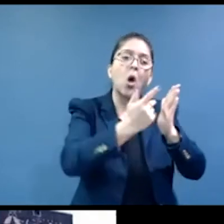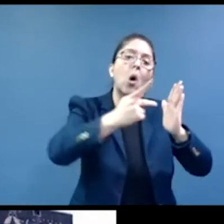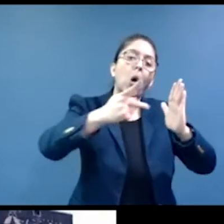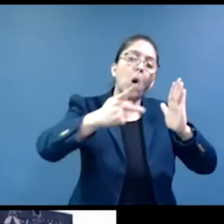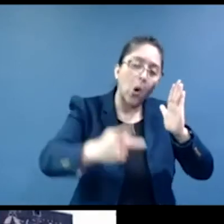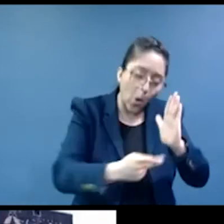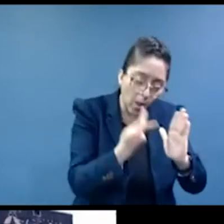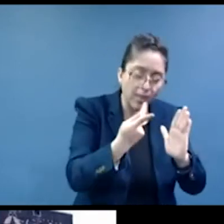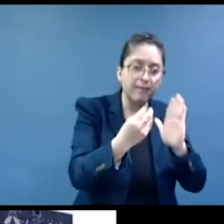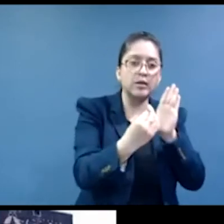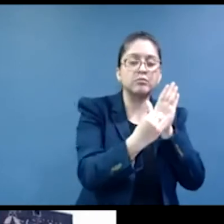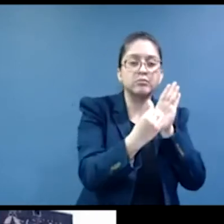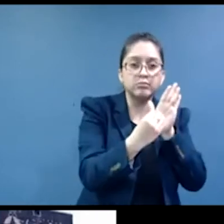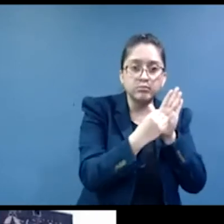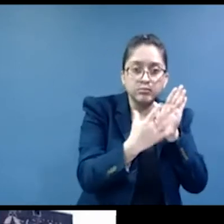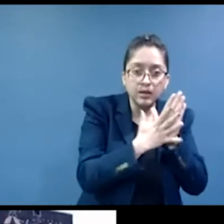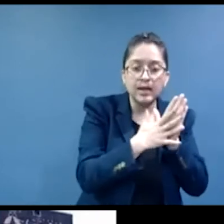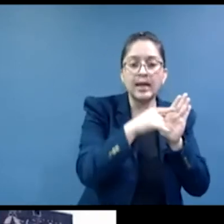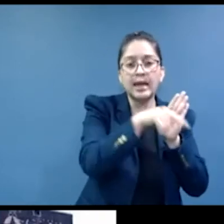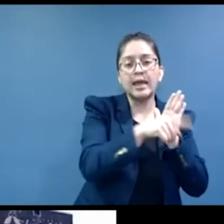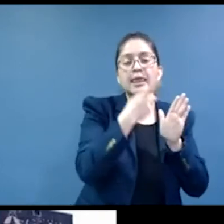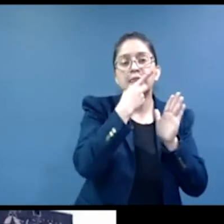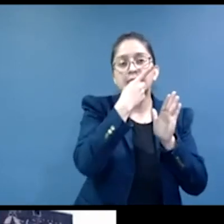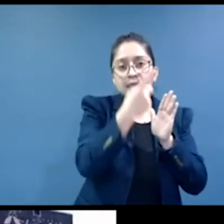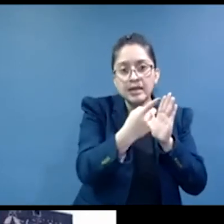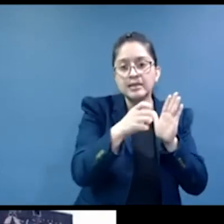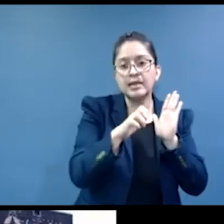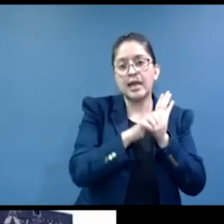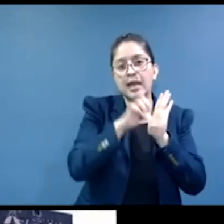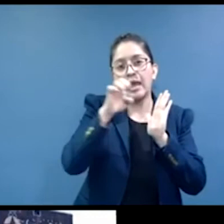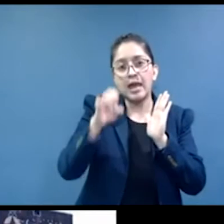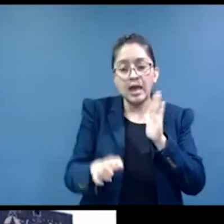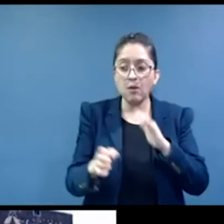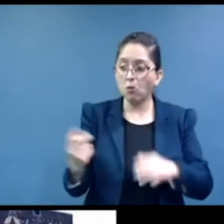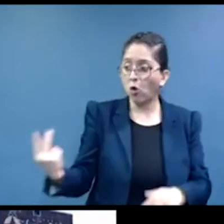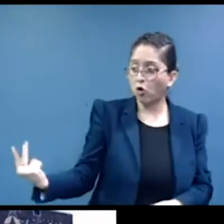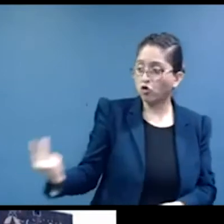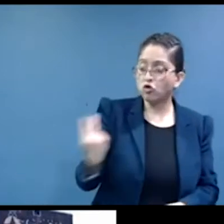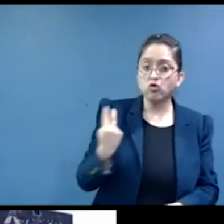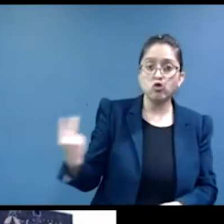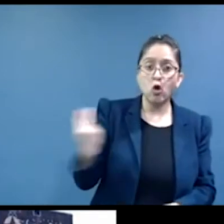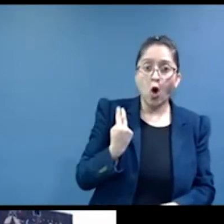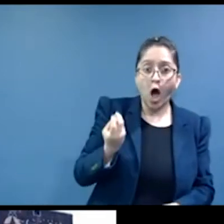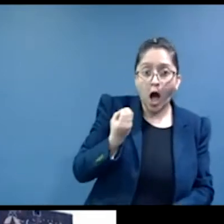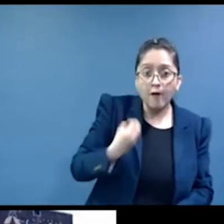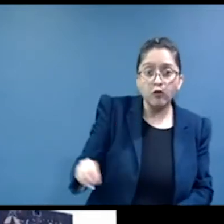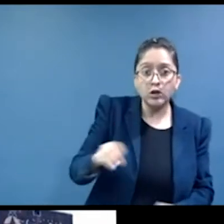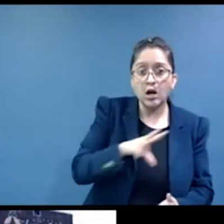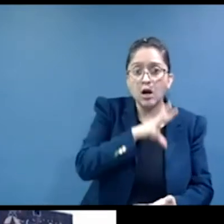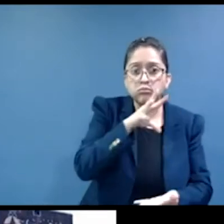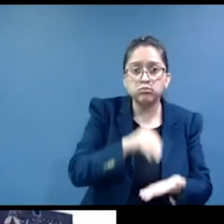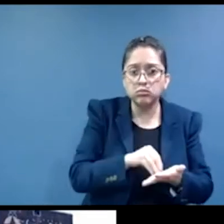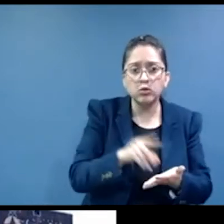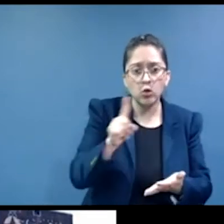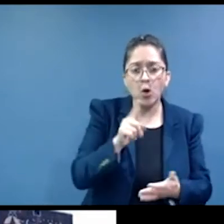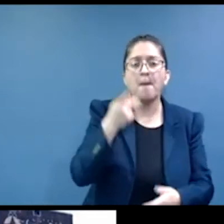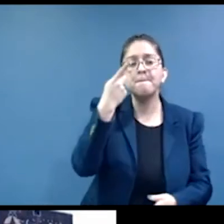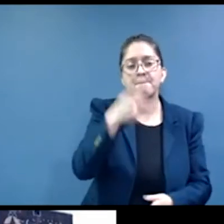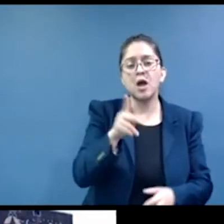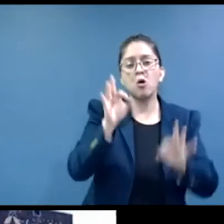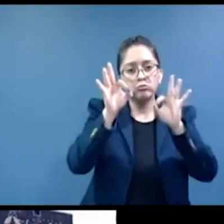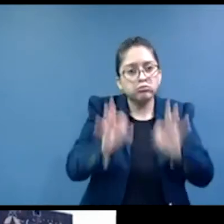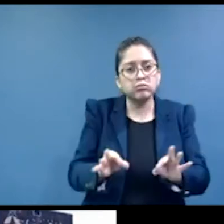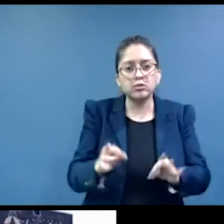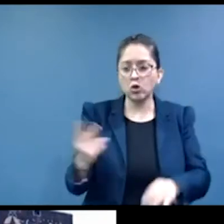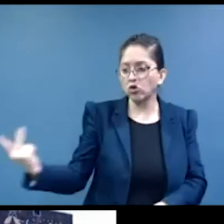médico elimina, por ejemplo, el criterio de una pareja legalmente constituida, pero en todos sus criterios sigue hablando de parejas, ¿no? Y por lo